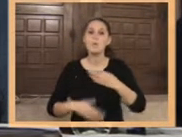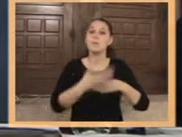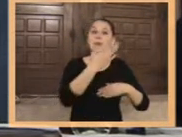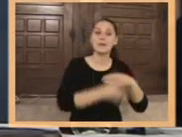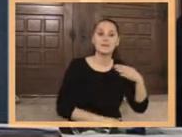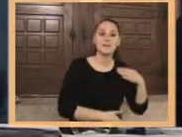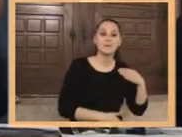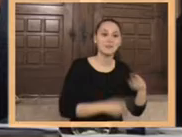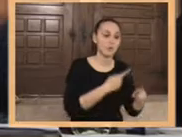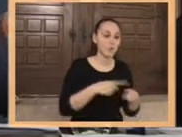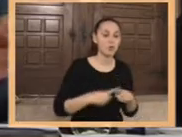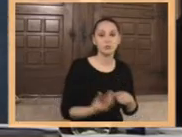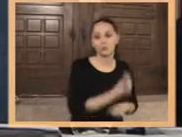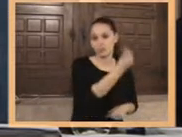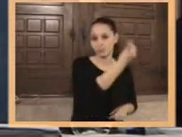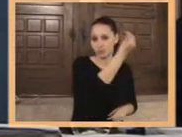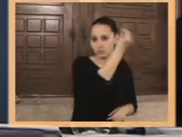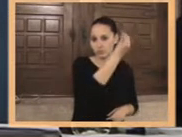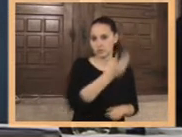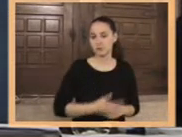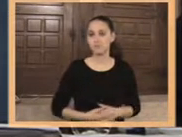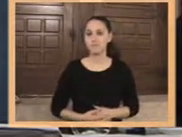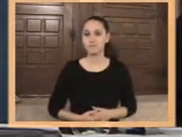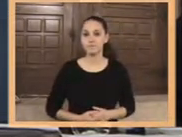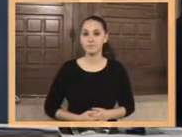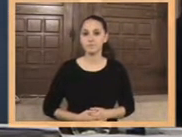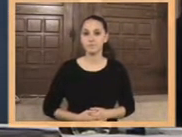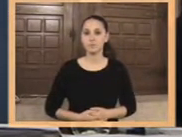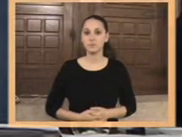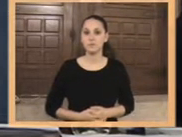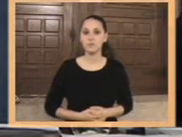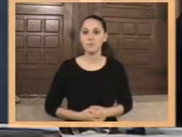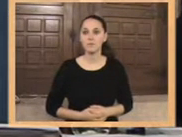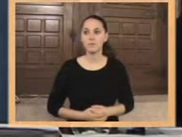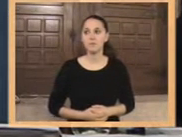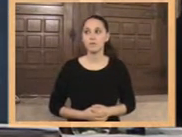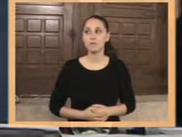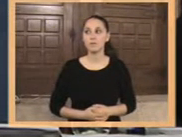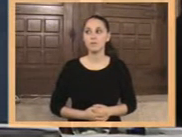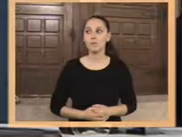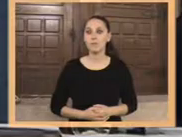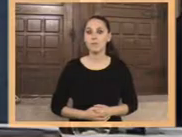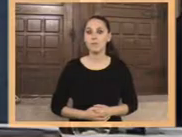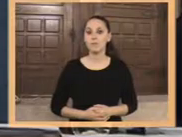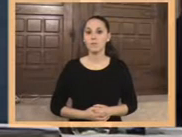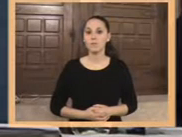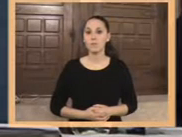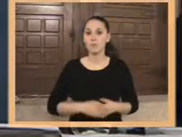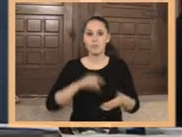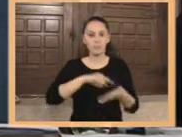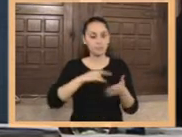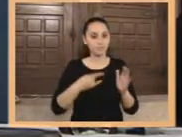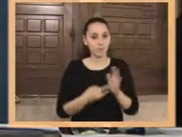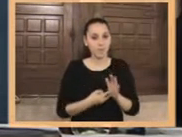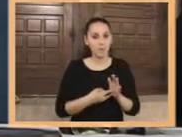municipio. Vuelvo a la exposición de motivos. Su marcada vocación municipalista a través de multitud de medidas, planes y proyectos